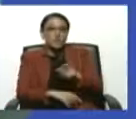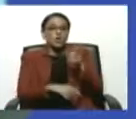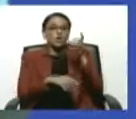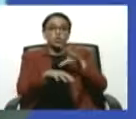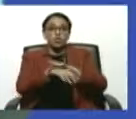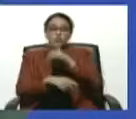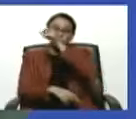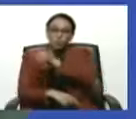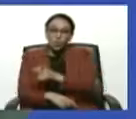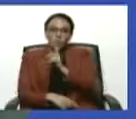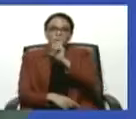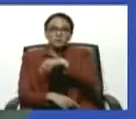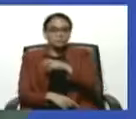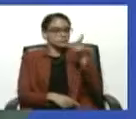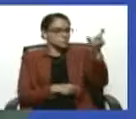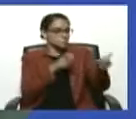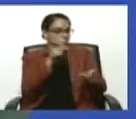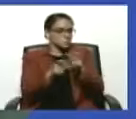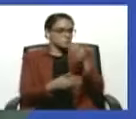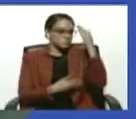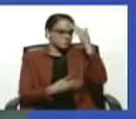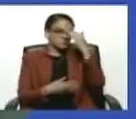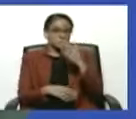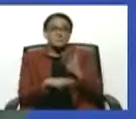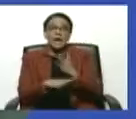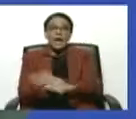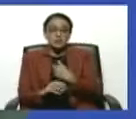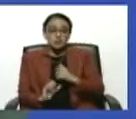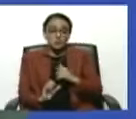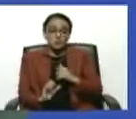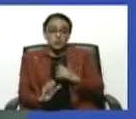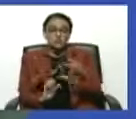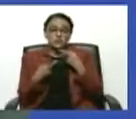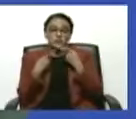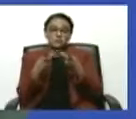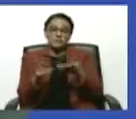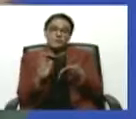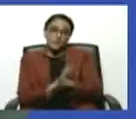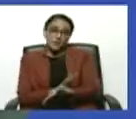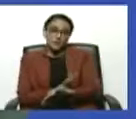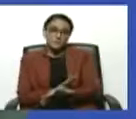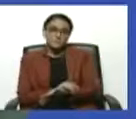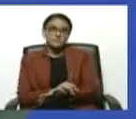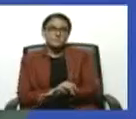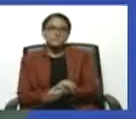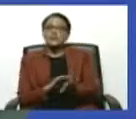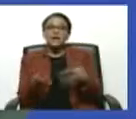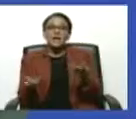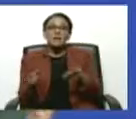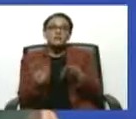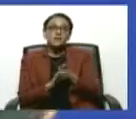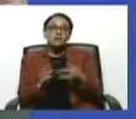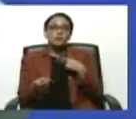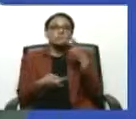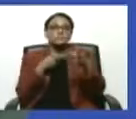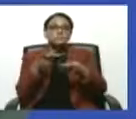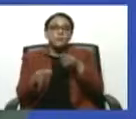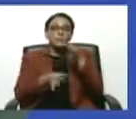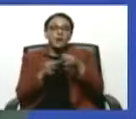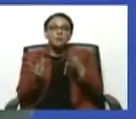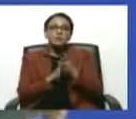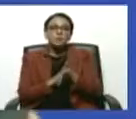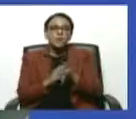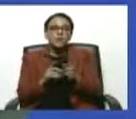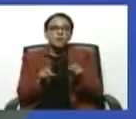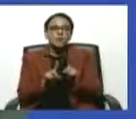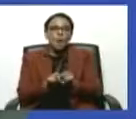a Mónica Bruckman. Yo, antes de empezar la presentación, que es más que una presentación, es unas palabras de cierre